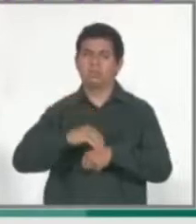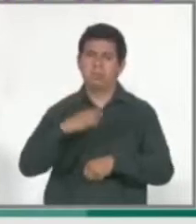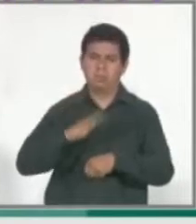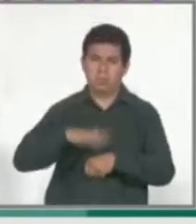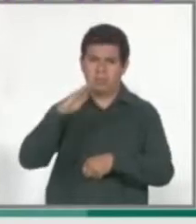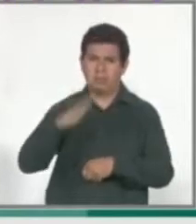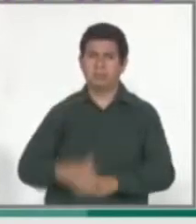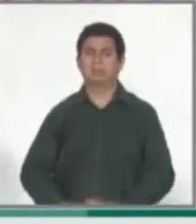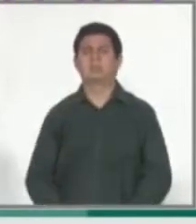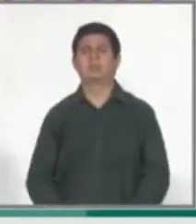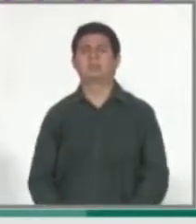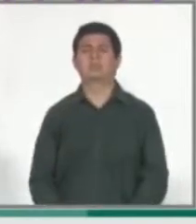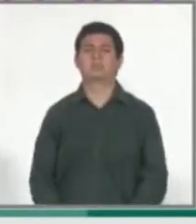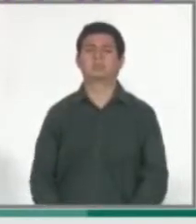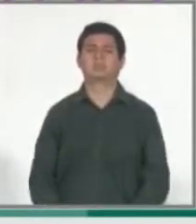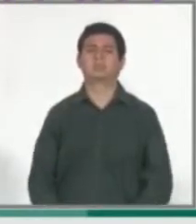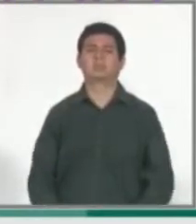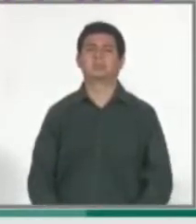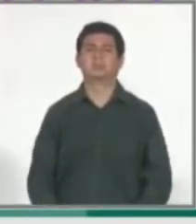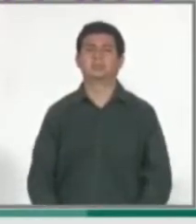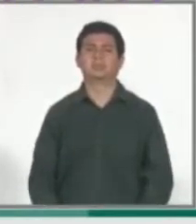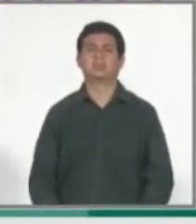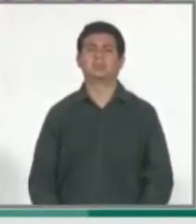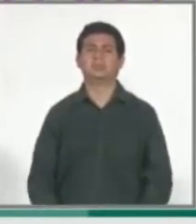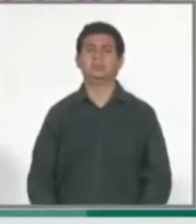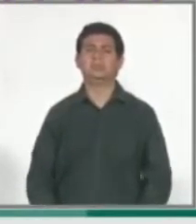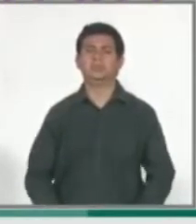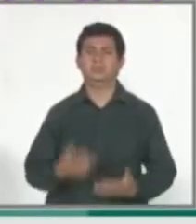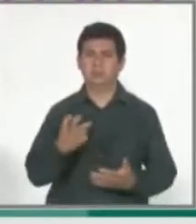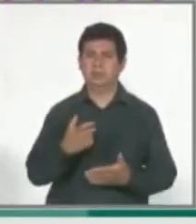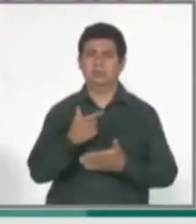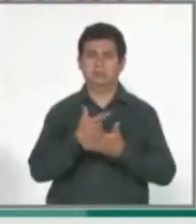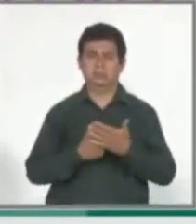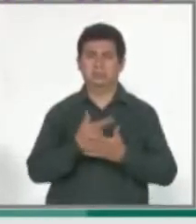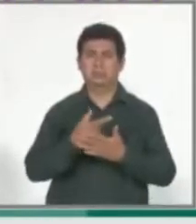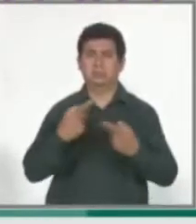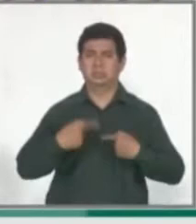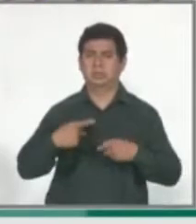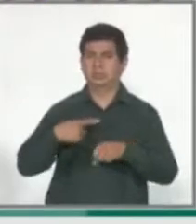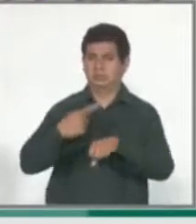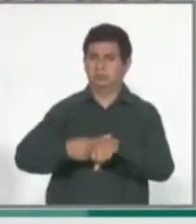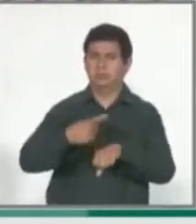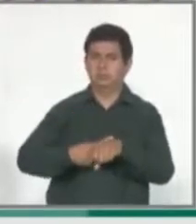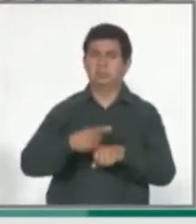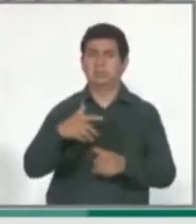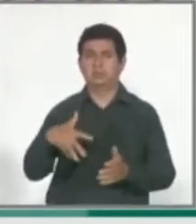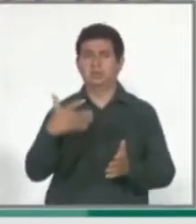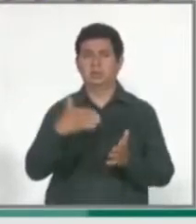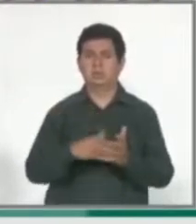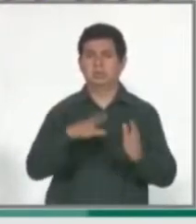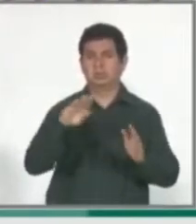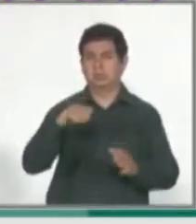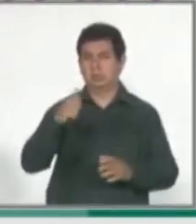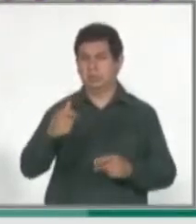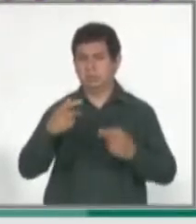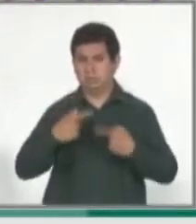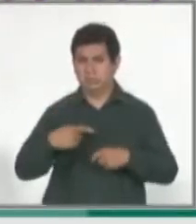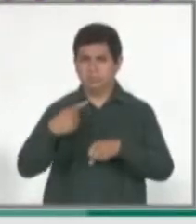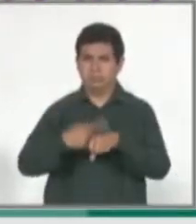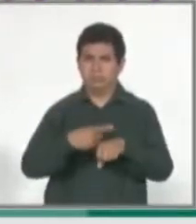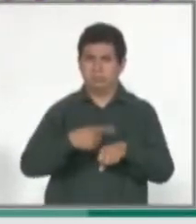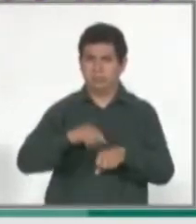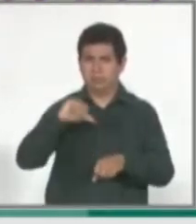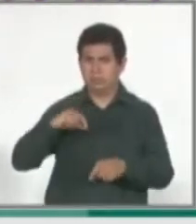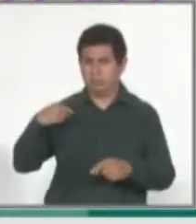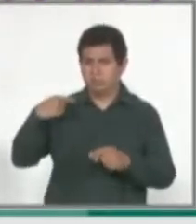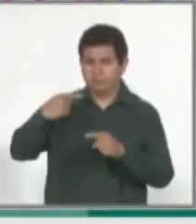la jefa del departamento de urgencias epidemiológicas y desastres de los servicios de salud de oaxaca argelia julián aquino informó que al corte de este jueves